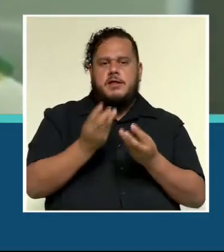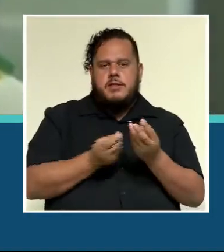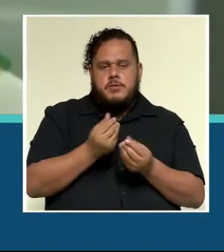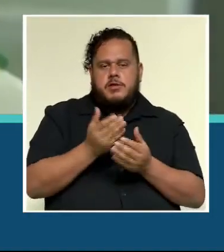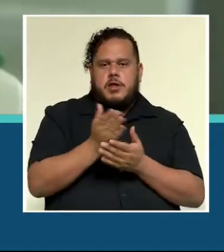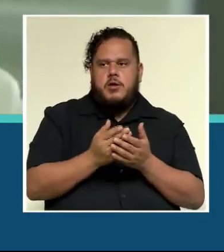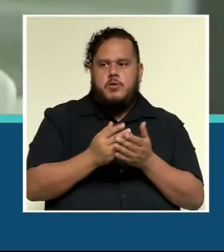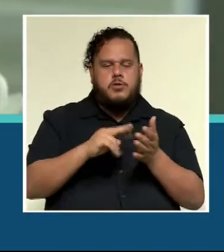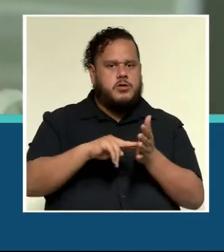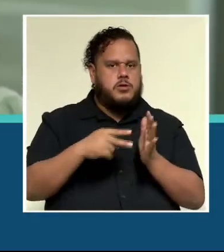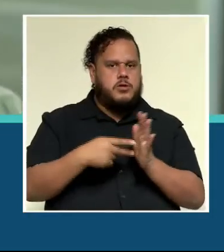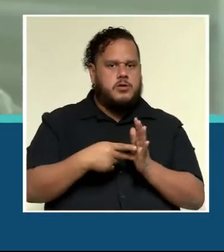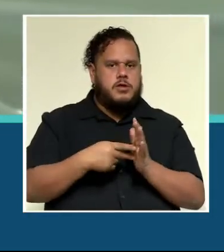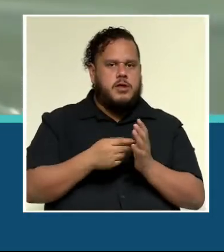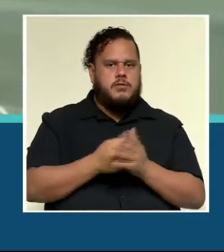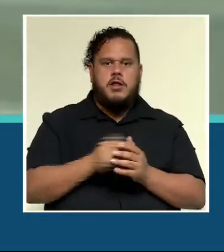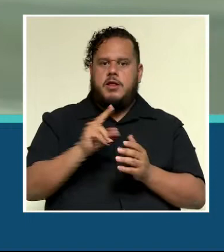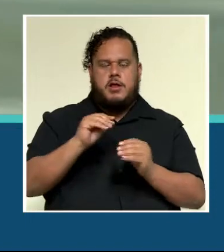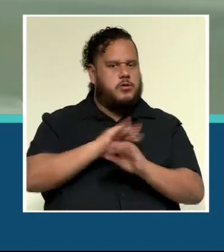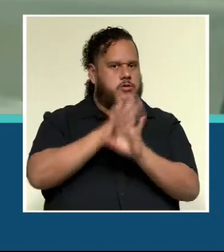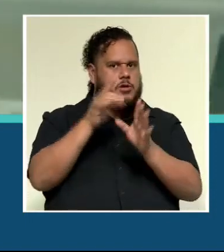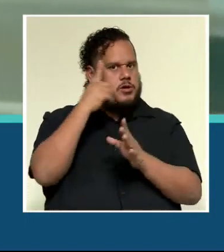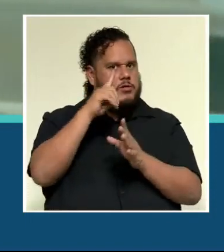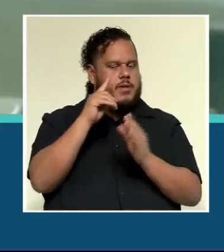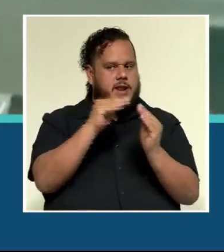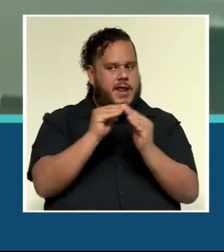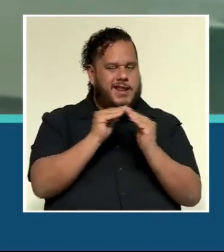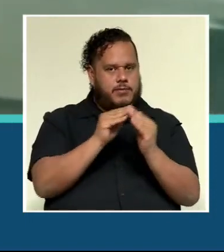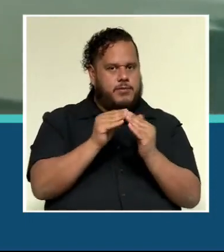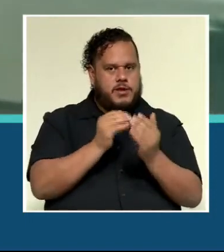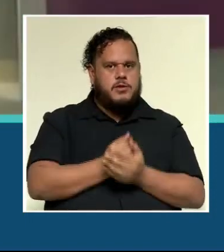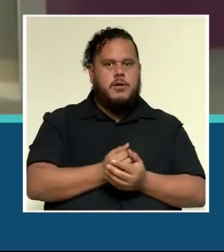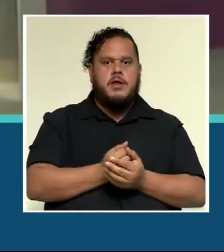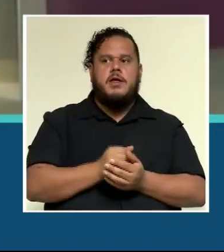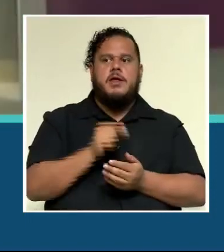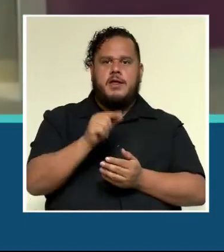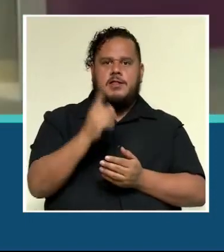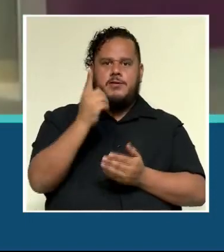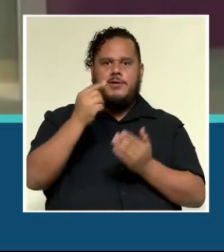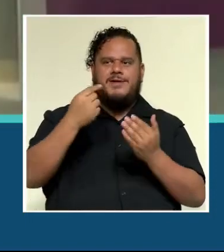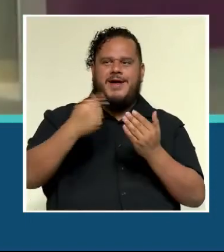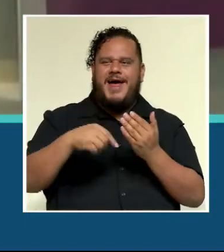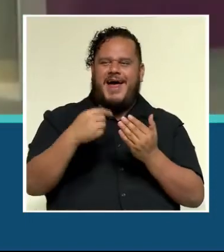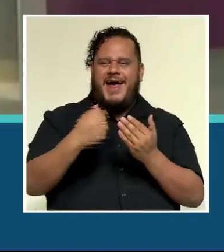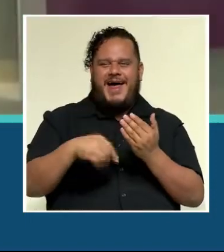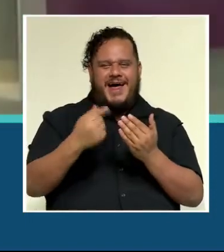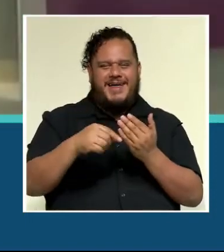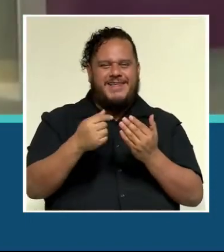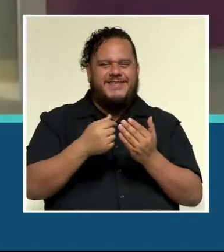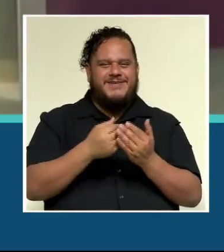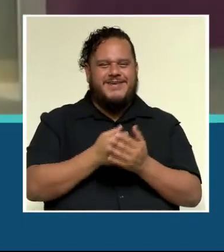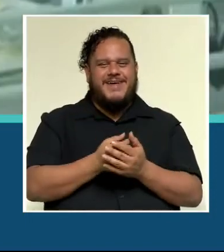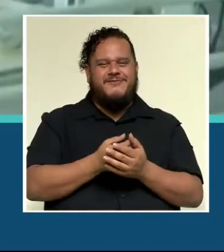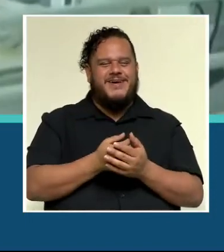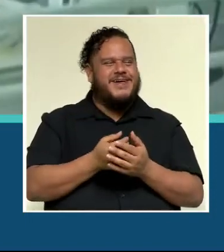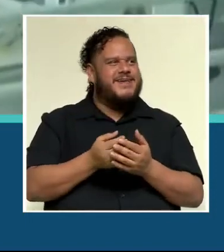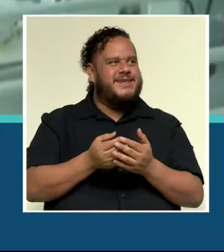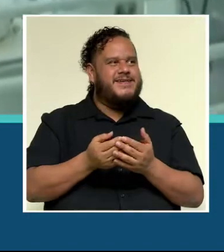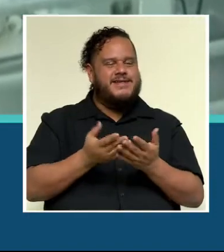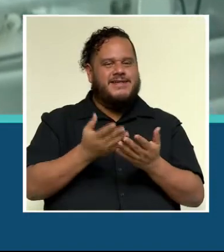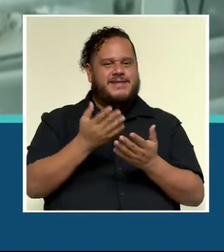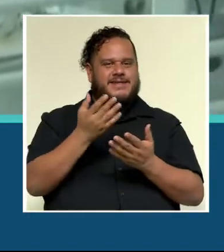conceptos que de repente no son claros para la población, y es que esta es una gripe más que tiene una